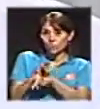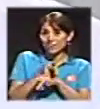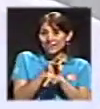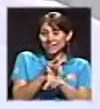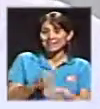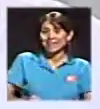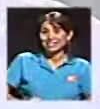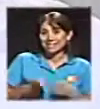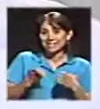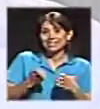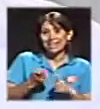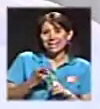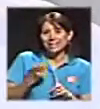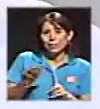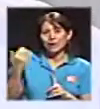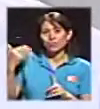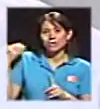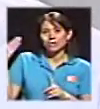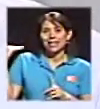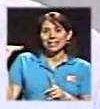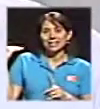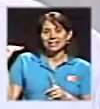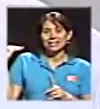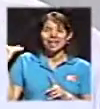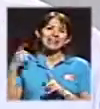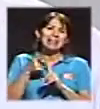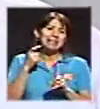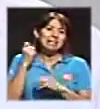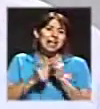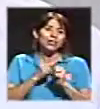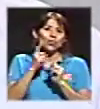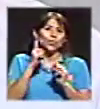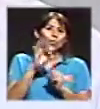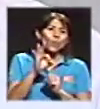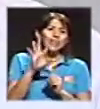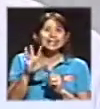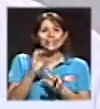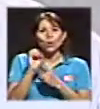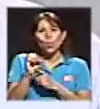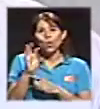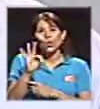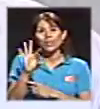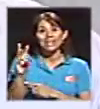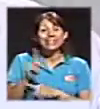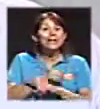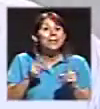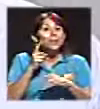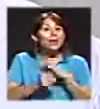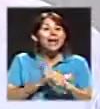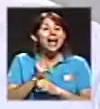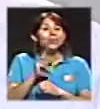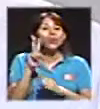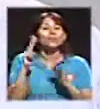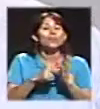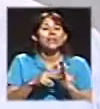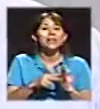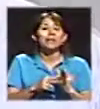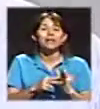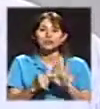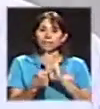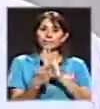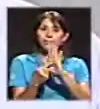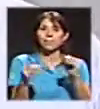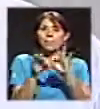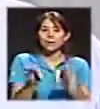desde varios años antes, desde el 95-96, pero es hasta el año 2000 en donde empieza a tener mayor relevancia, que es